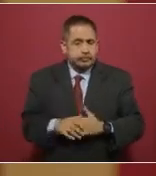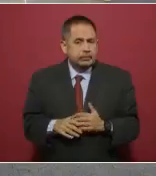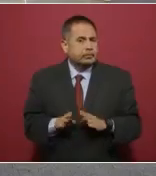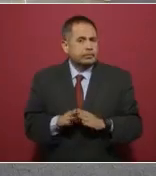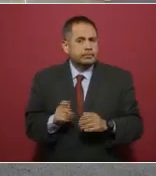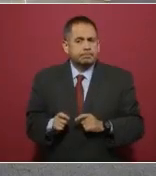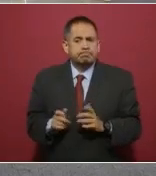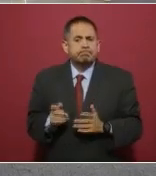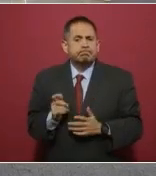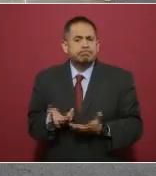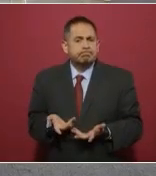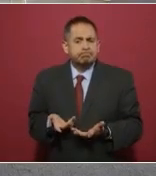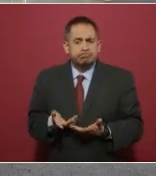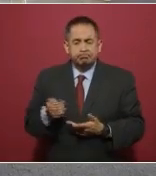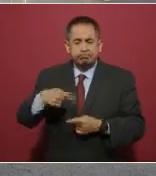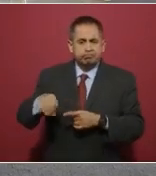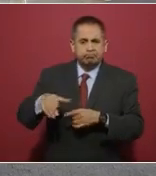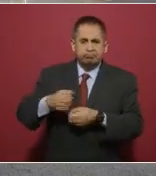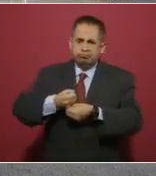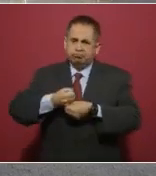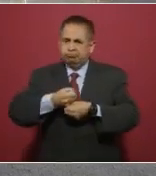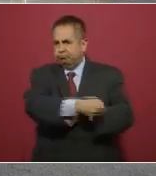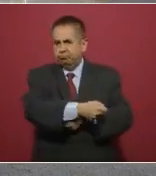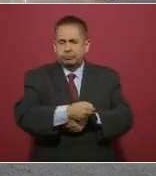moderado, adecuado de la fuerza.